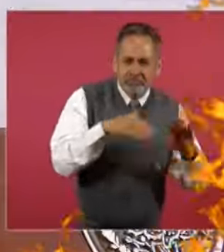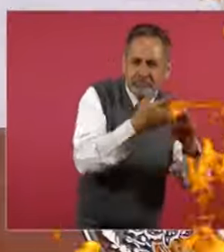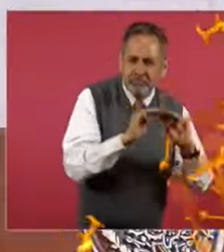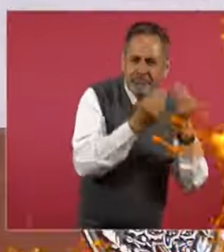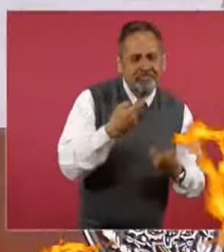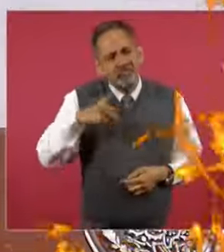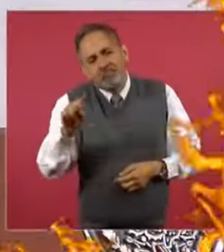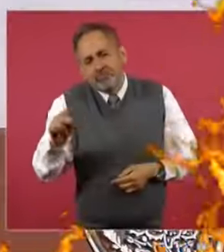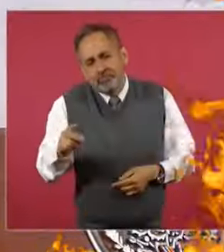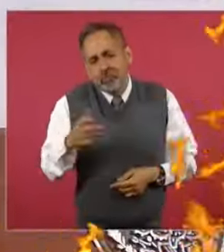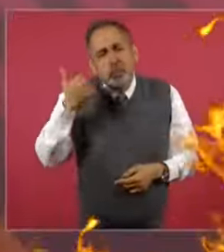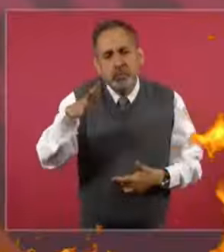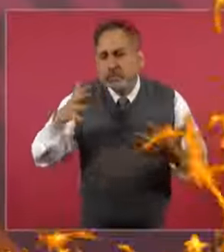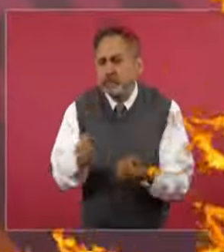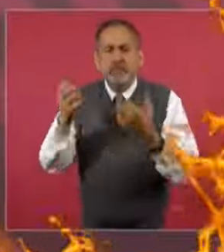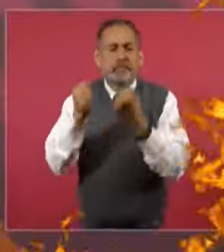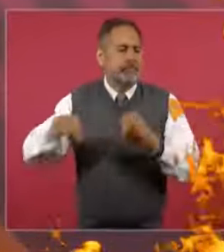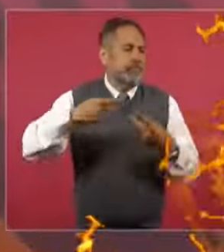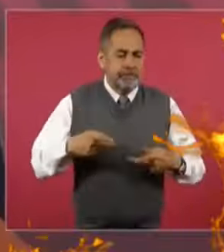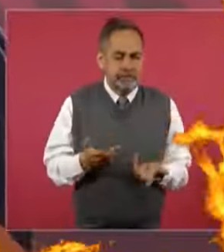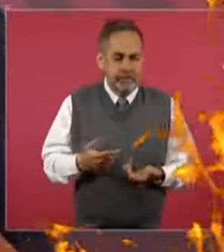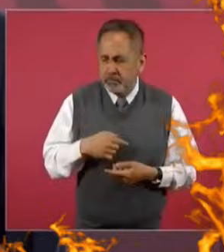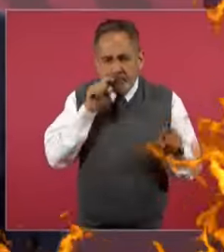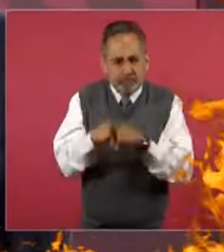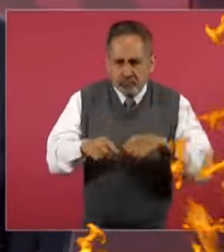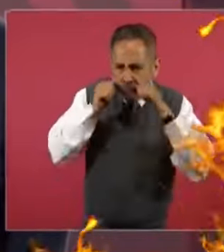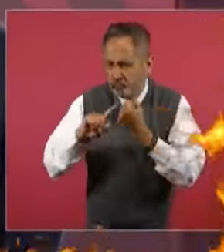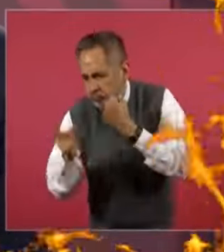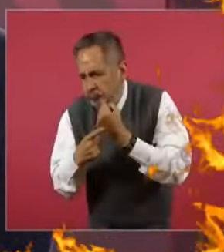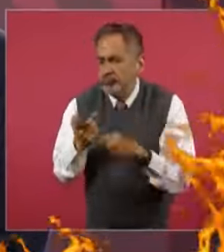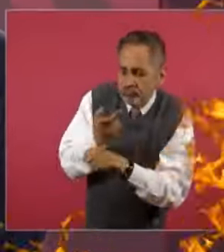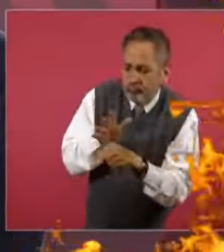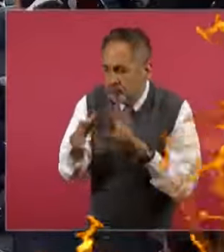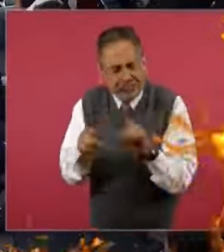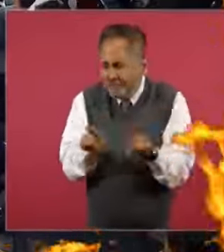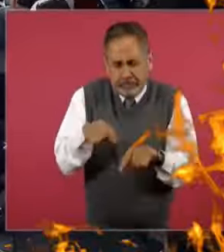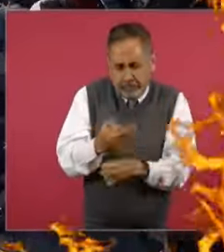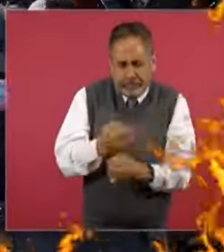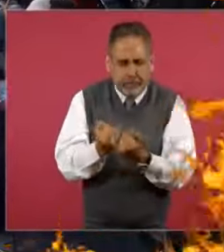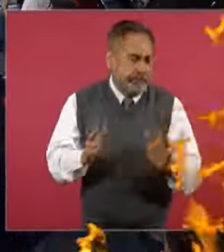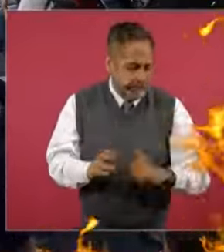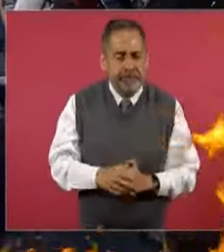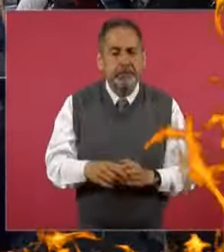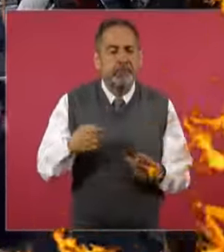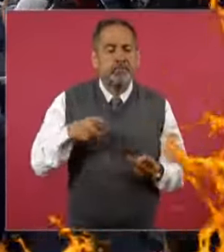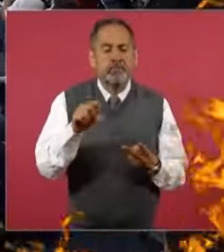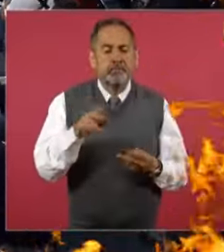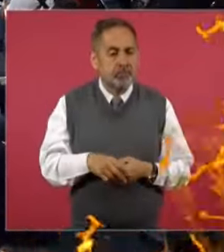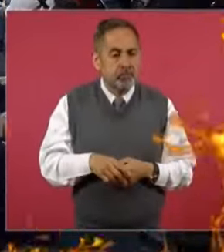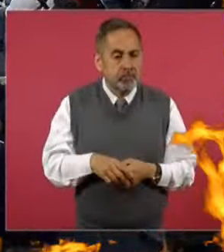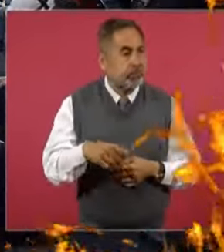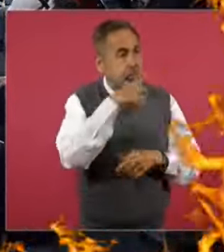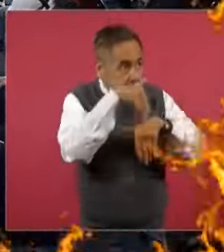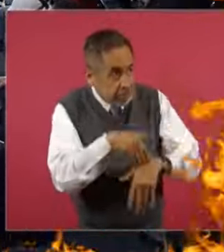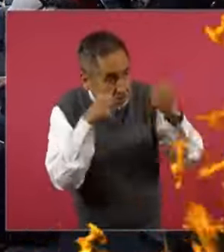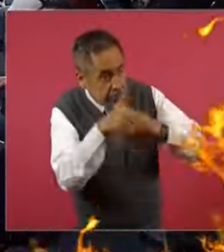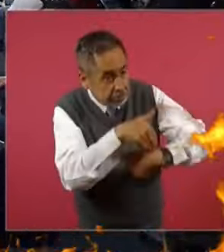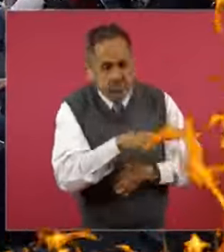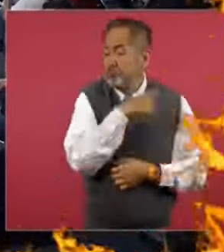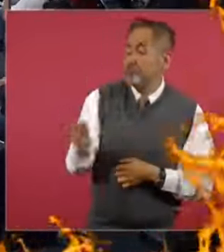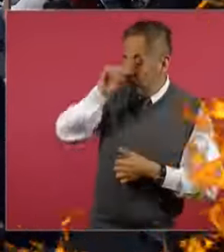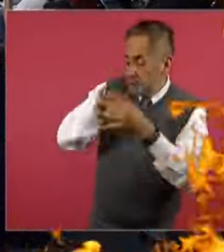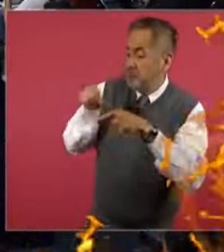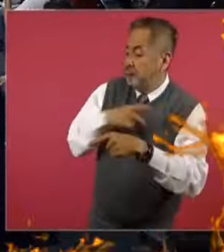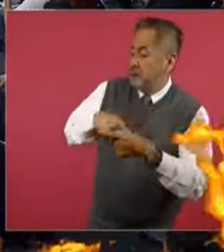narcotráfico. Nosotros íbamos a hacer lo mismo, atender las causas. Y no íbamos nosotros a someternos a